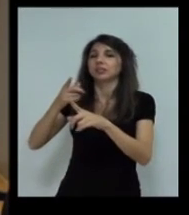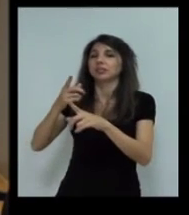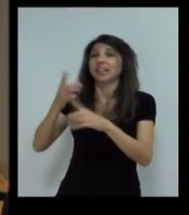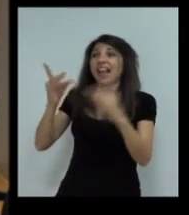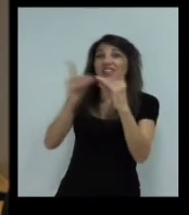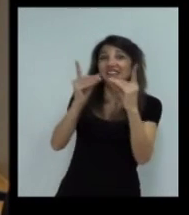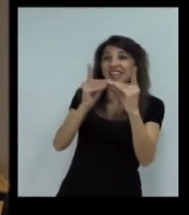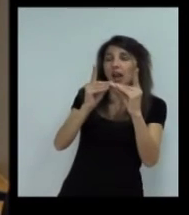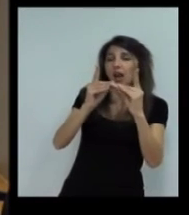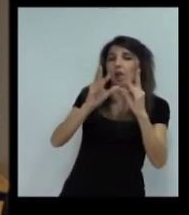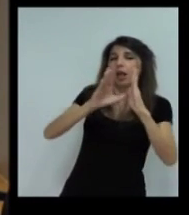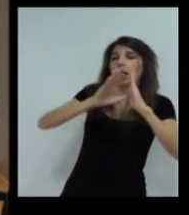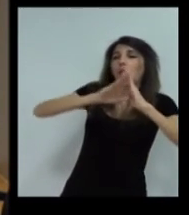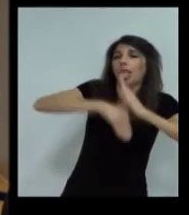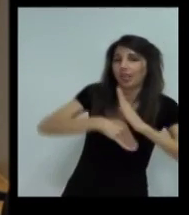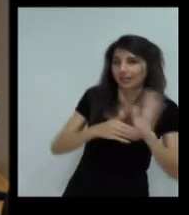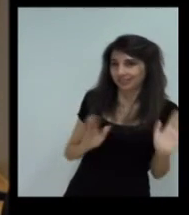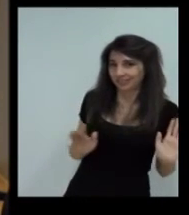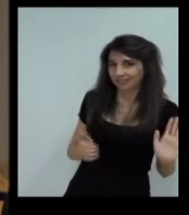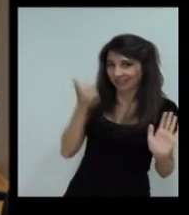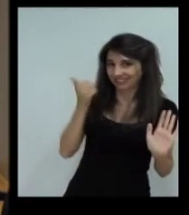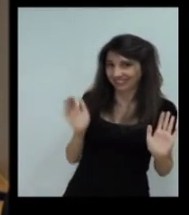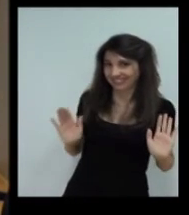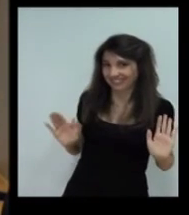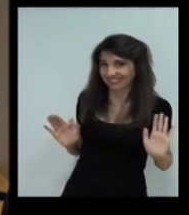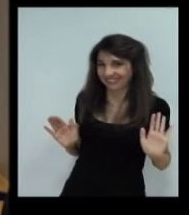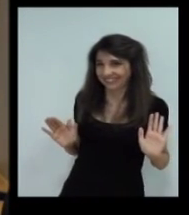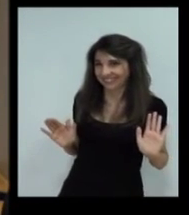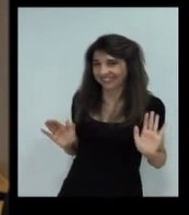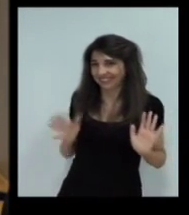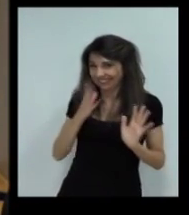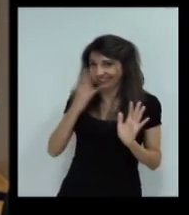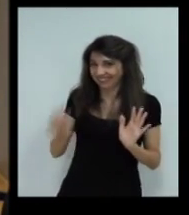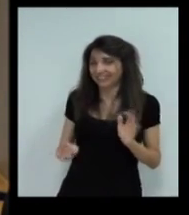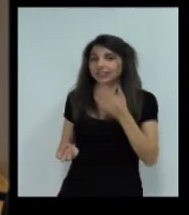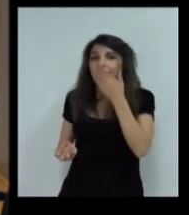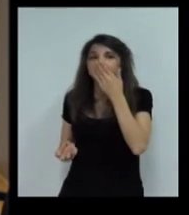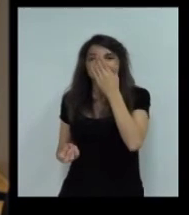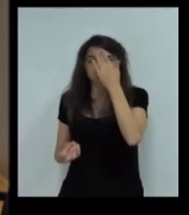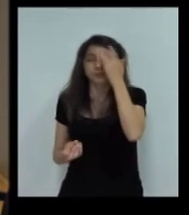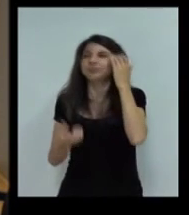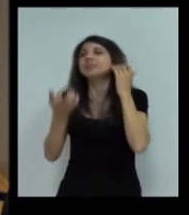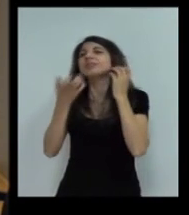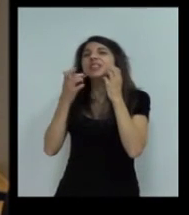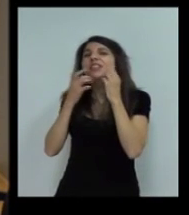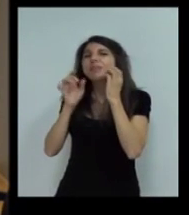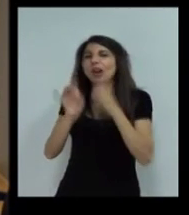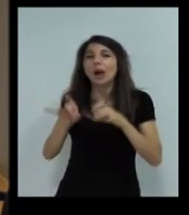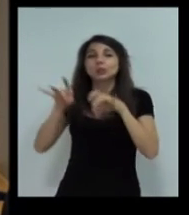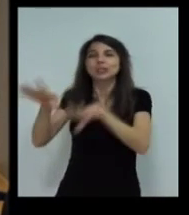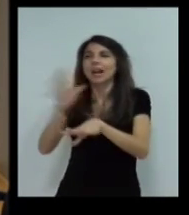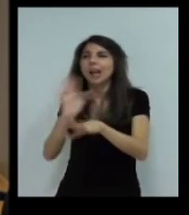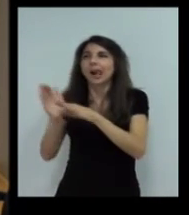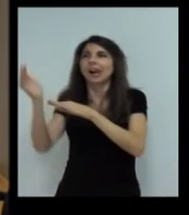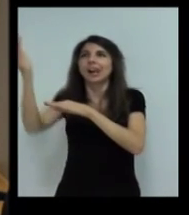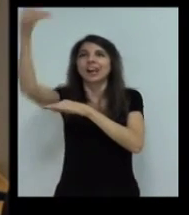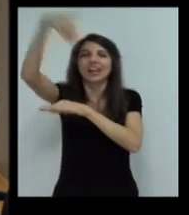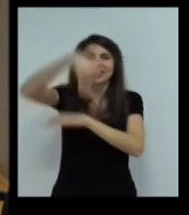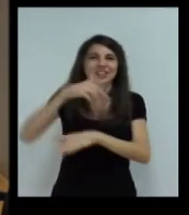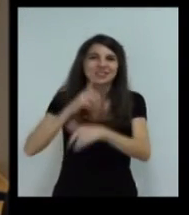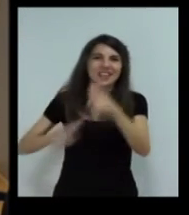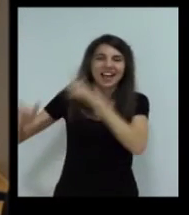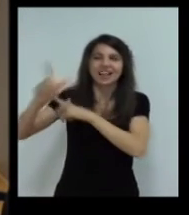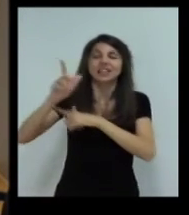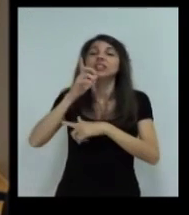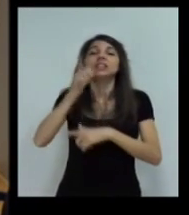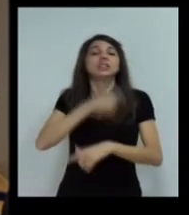es. Y además, por lo que sea. No, por lo que comentabas de que iba por Australia, ¿no? Pero, en internet viaja por Australia y en España el